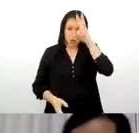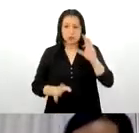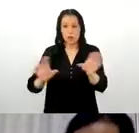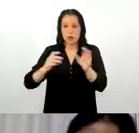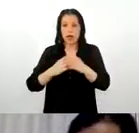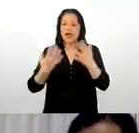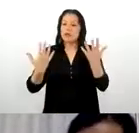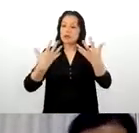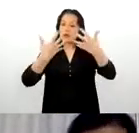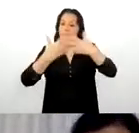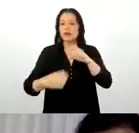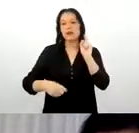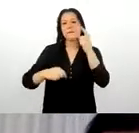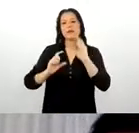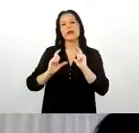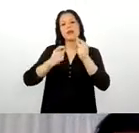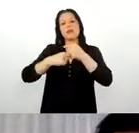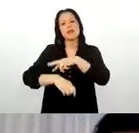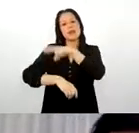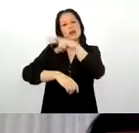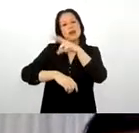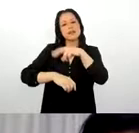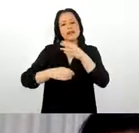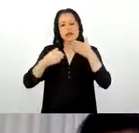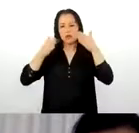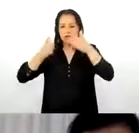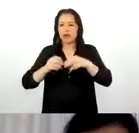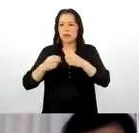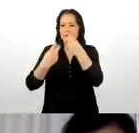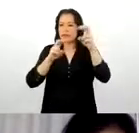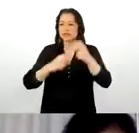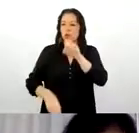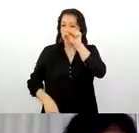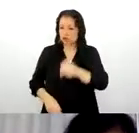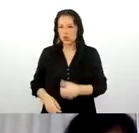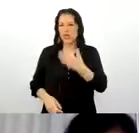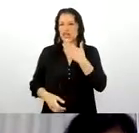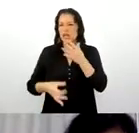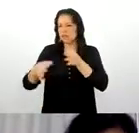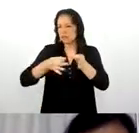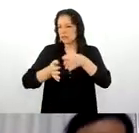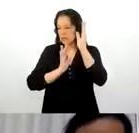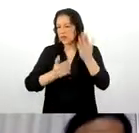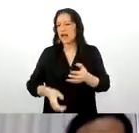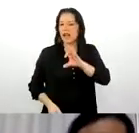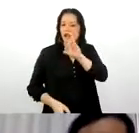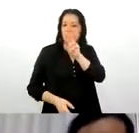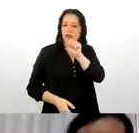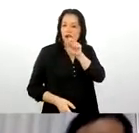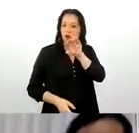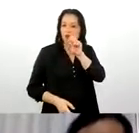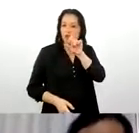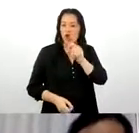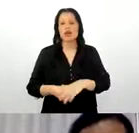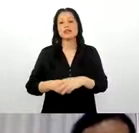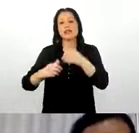de la primera rueda interregional Destino Sur. Para el desarrollo de este tema nos acompaña Franco Flores, coordinador de la Estrategia